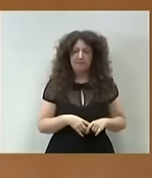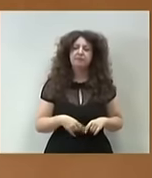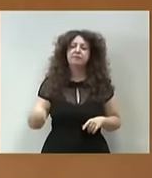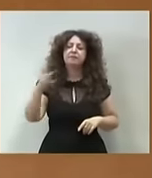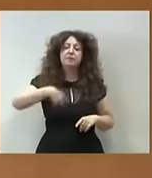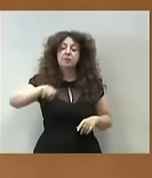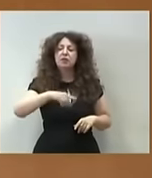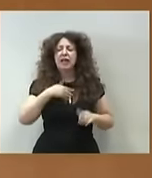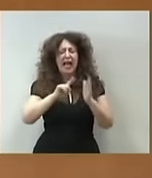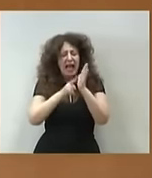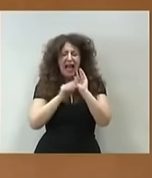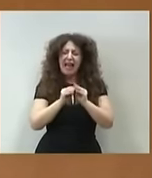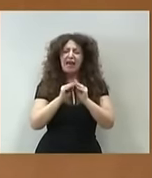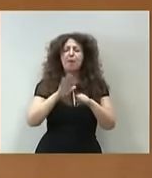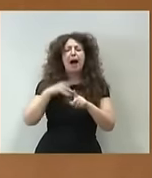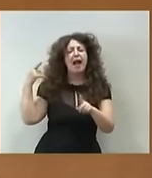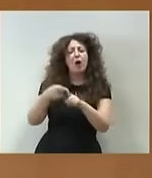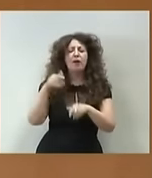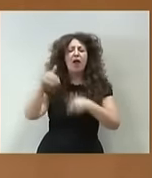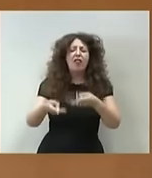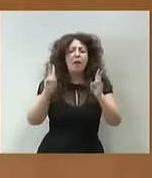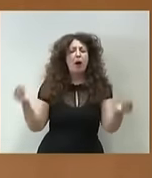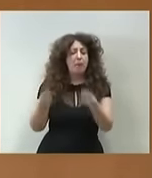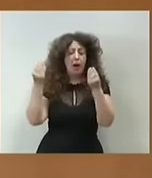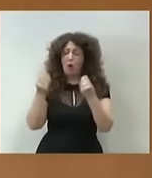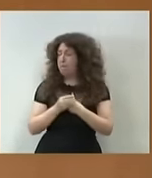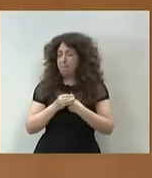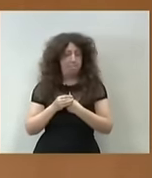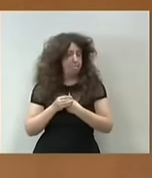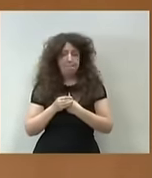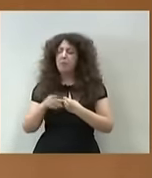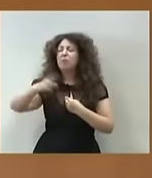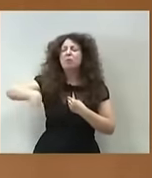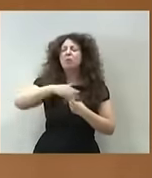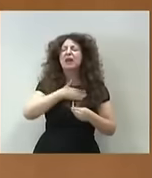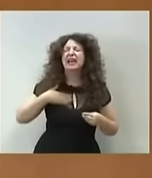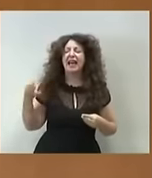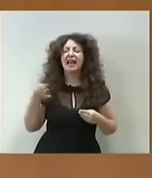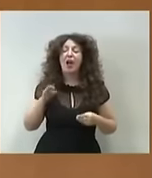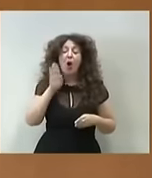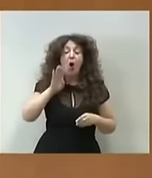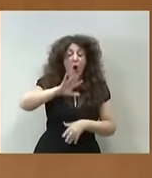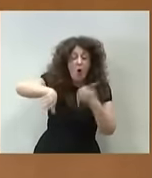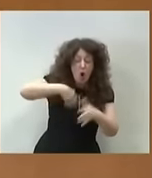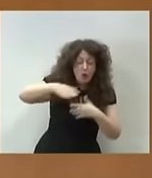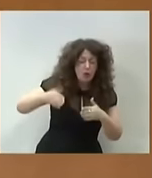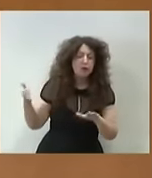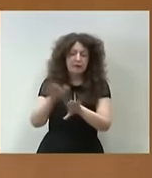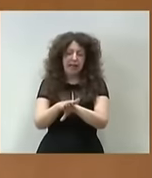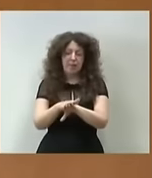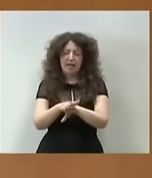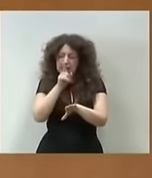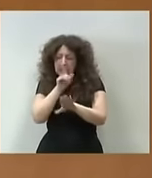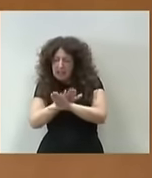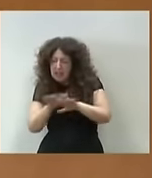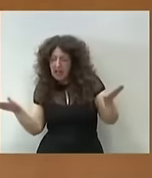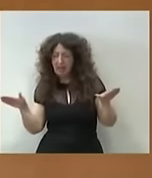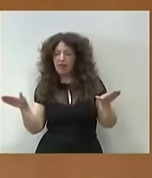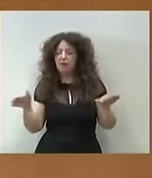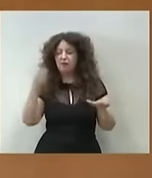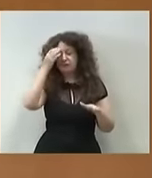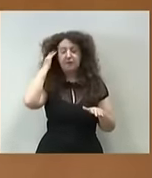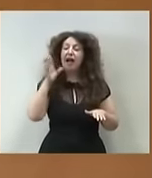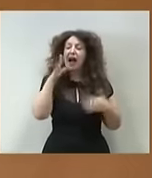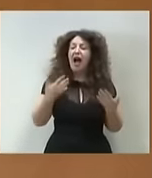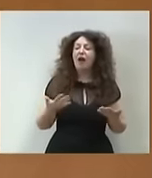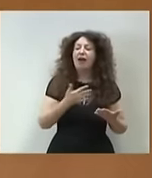legislar para mejorar la democracia. Ustedes, simplemente, lo único que quieren es tapar la corrupción, silenciarla. Ahora lo que quieren es amenazar y